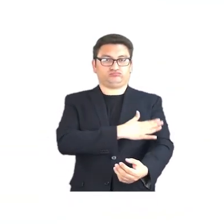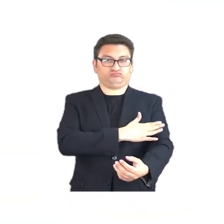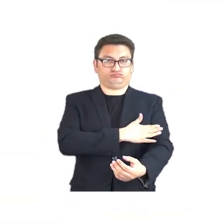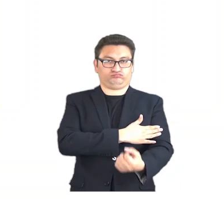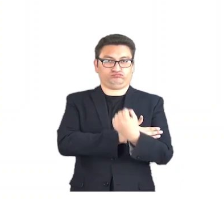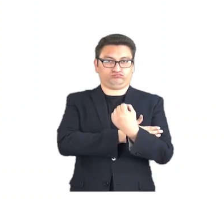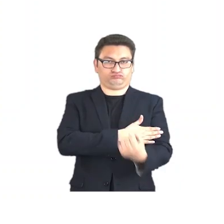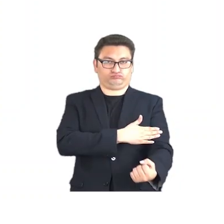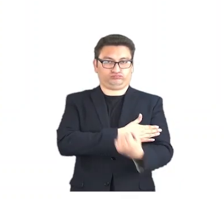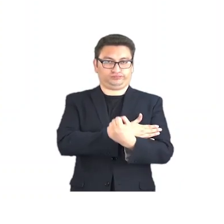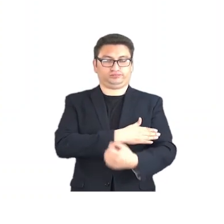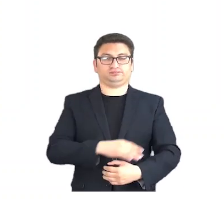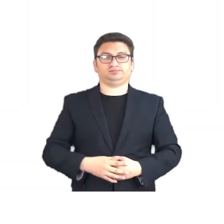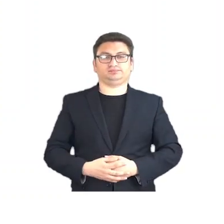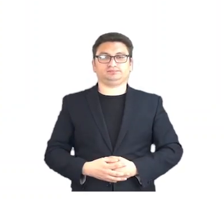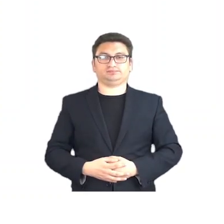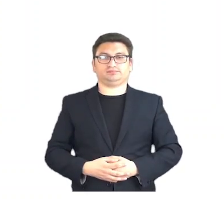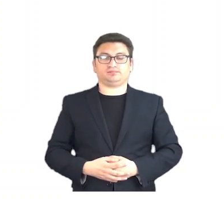Encogimiento de bíceps.